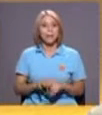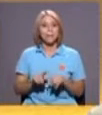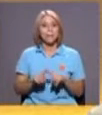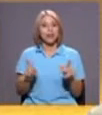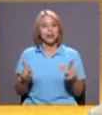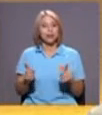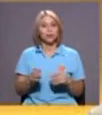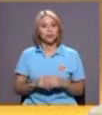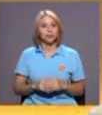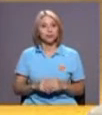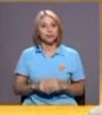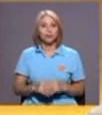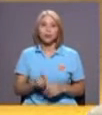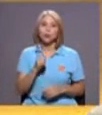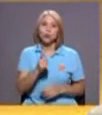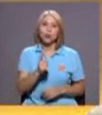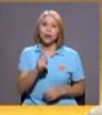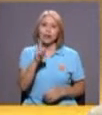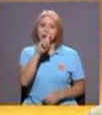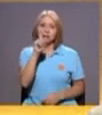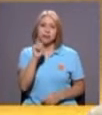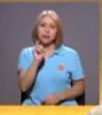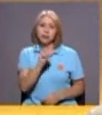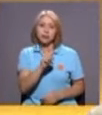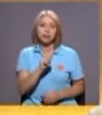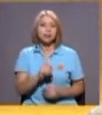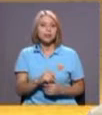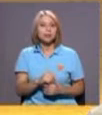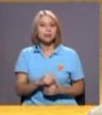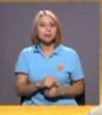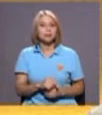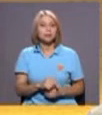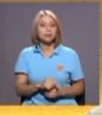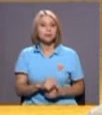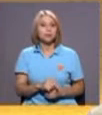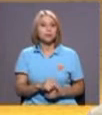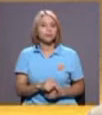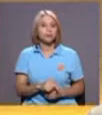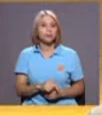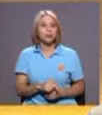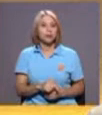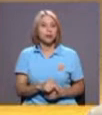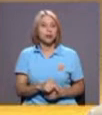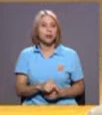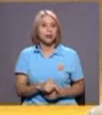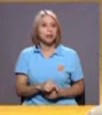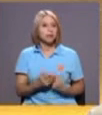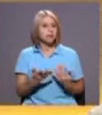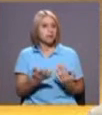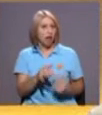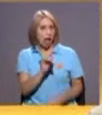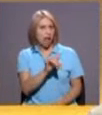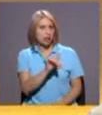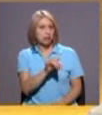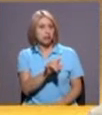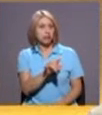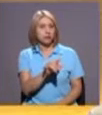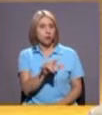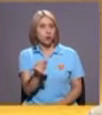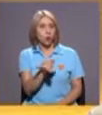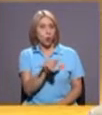Pero una de las preguntas que se me ocurre es, así como